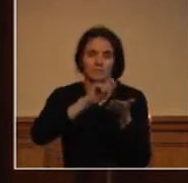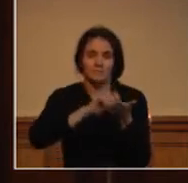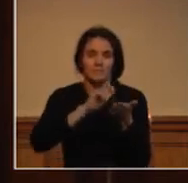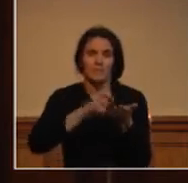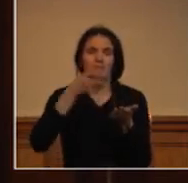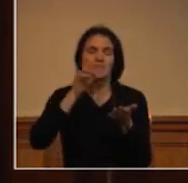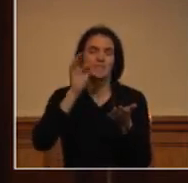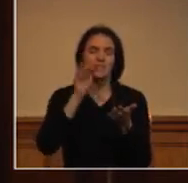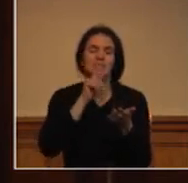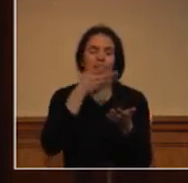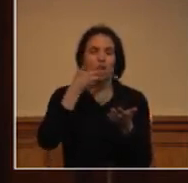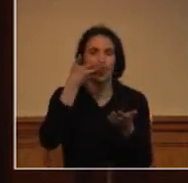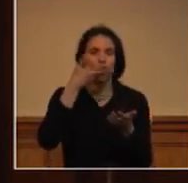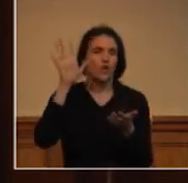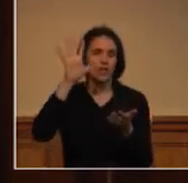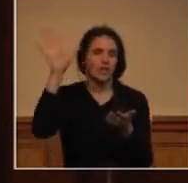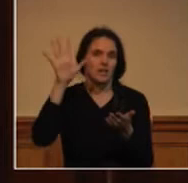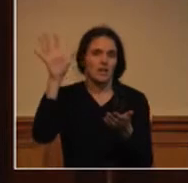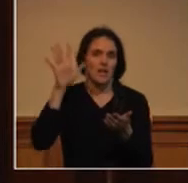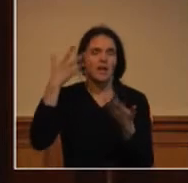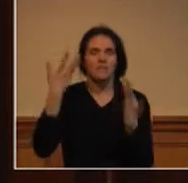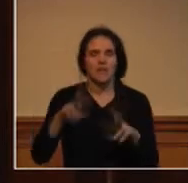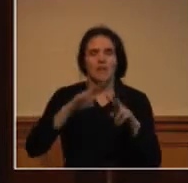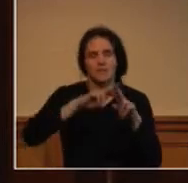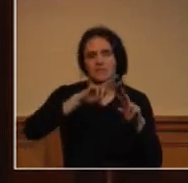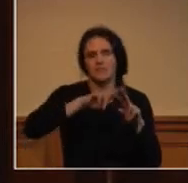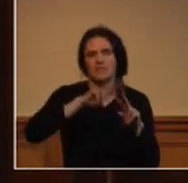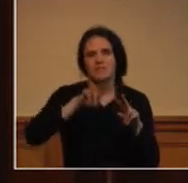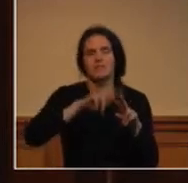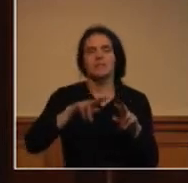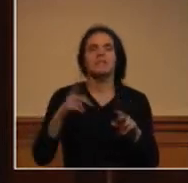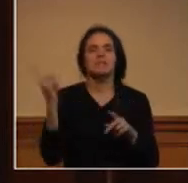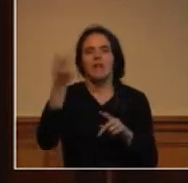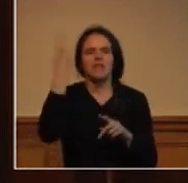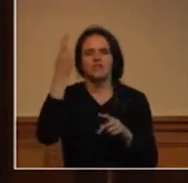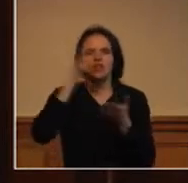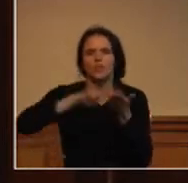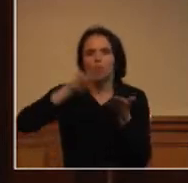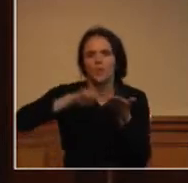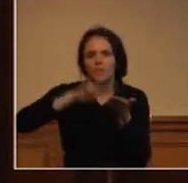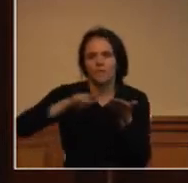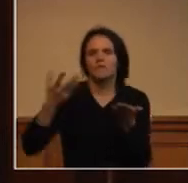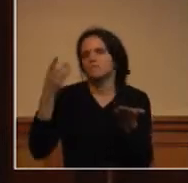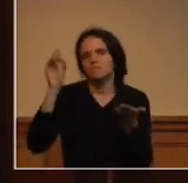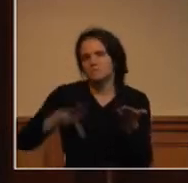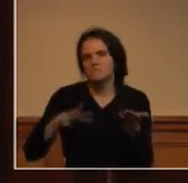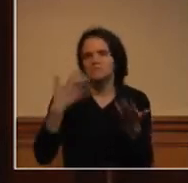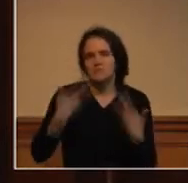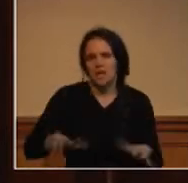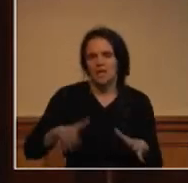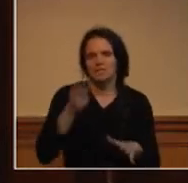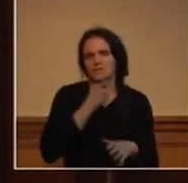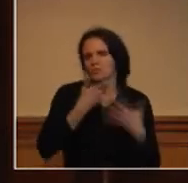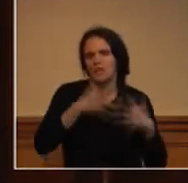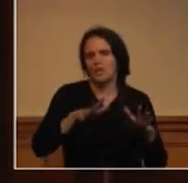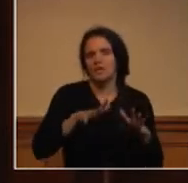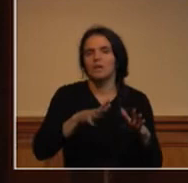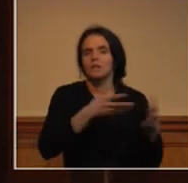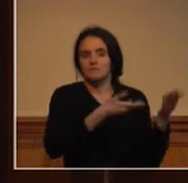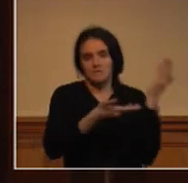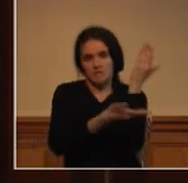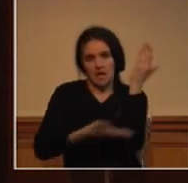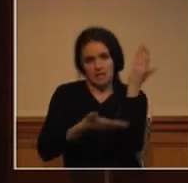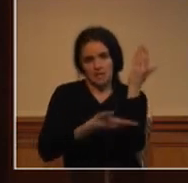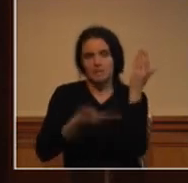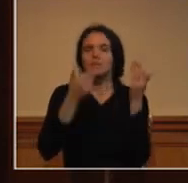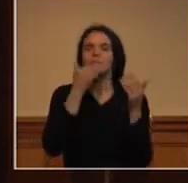como esto ya lo tiene solucionado el National Reading Panel, ¿sí? ¿Para qué te preocupas por eso? Oh, ok, ok. Y tenemos